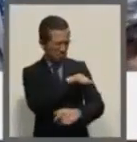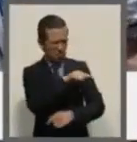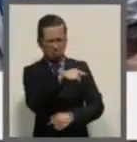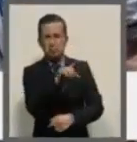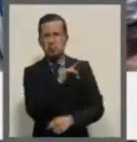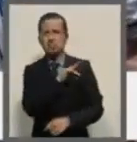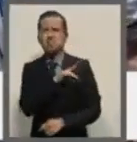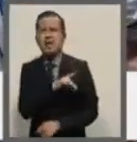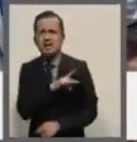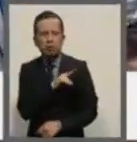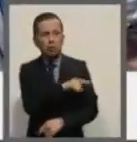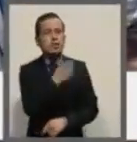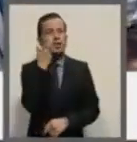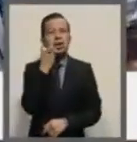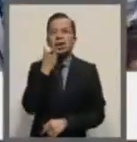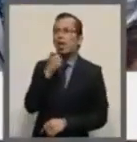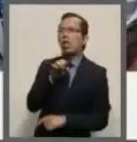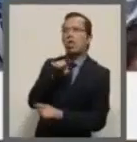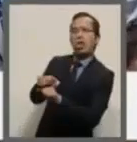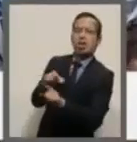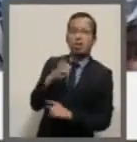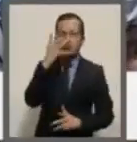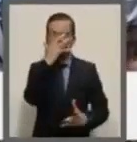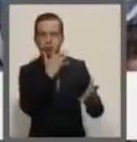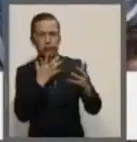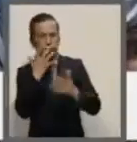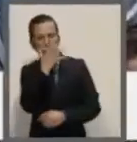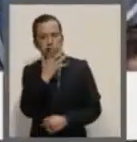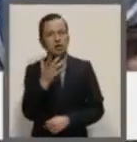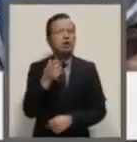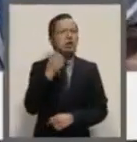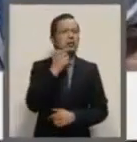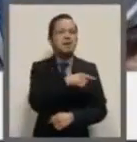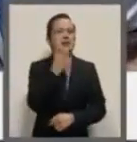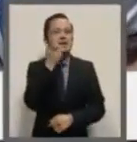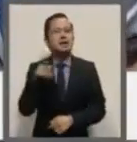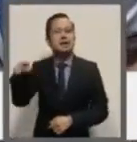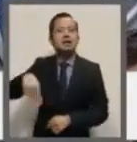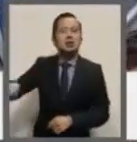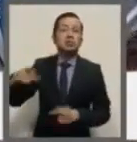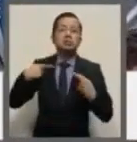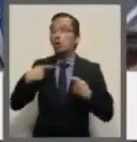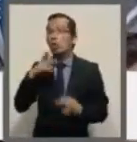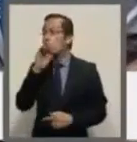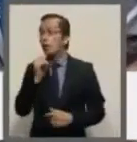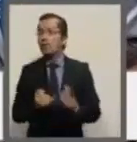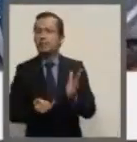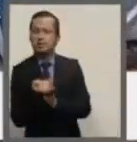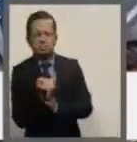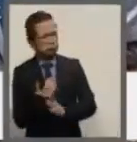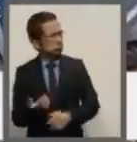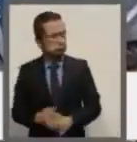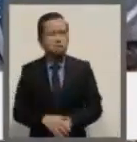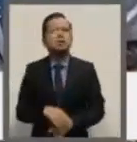considerar a los mexicanos como incapaces de reflexionar sobre su voto. El argumento que han esgrimido